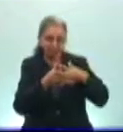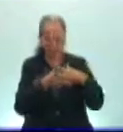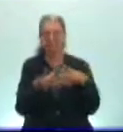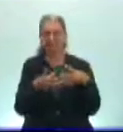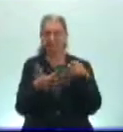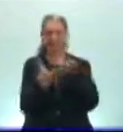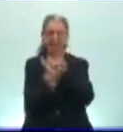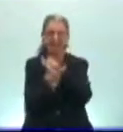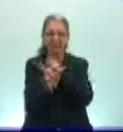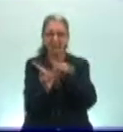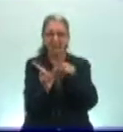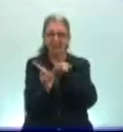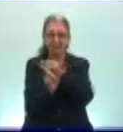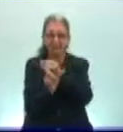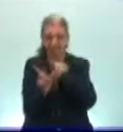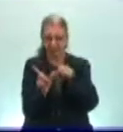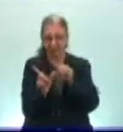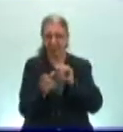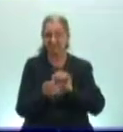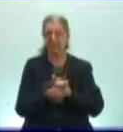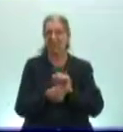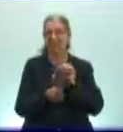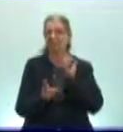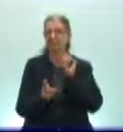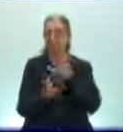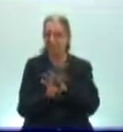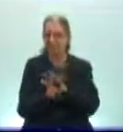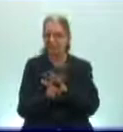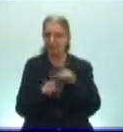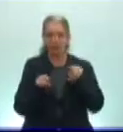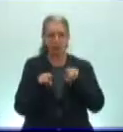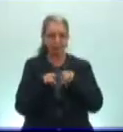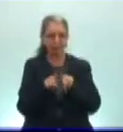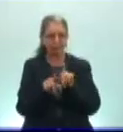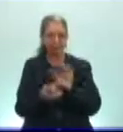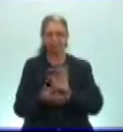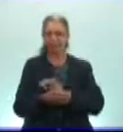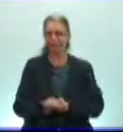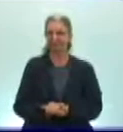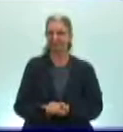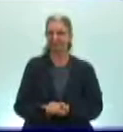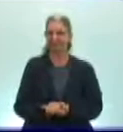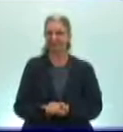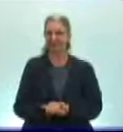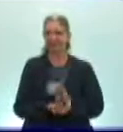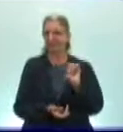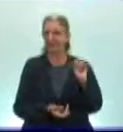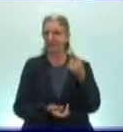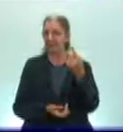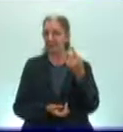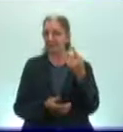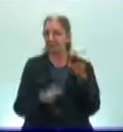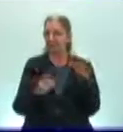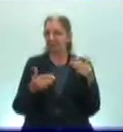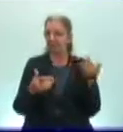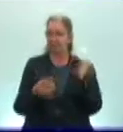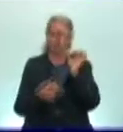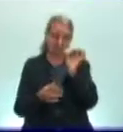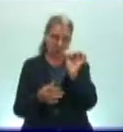calcular este cociente. Comencemos juntos. El primer objeto es la